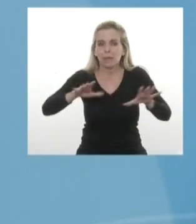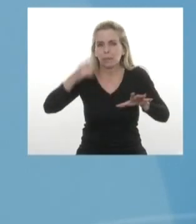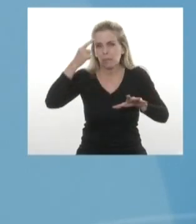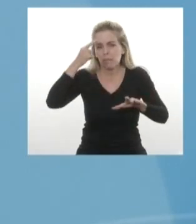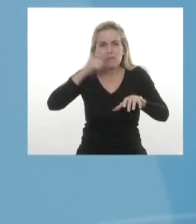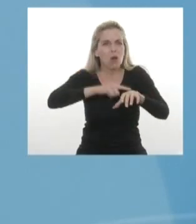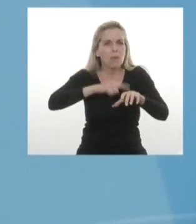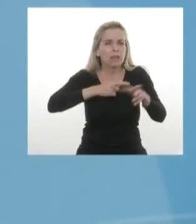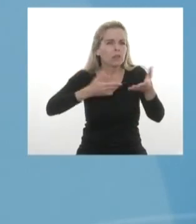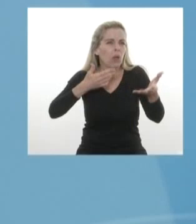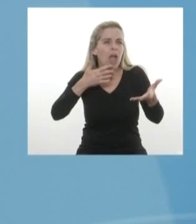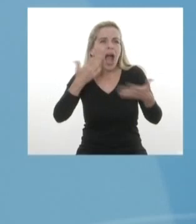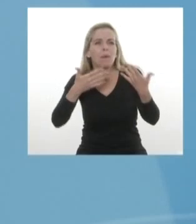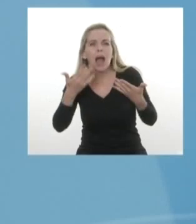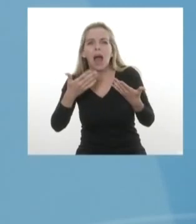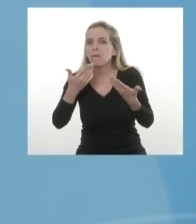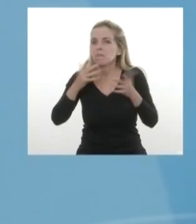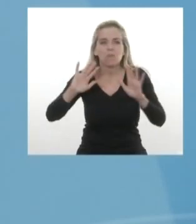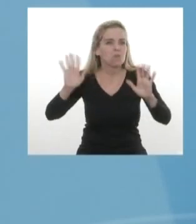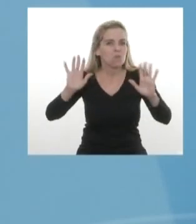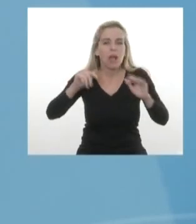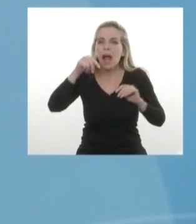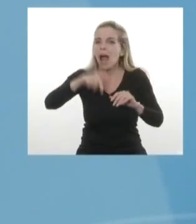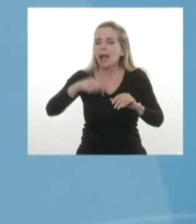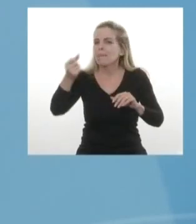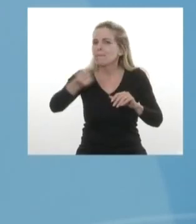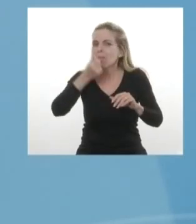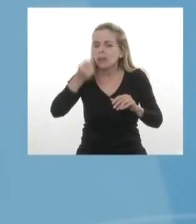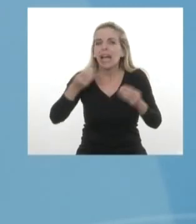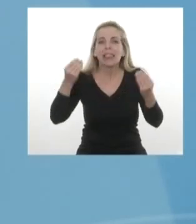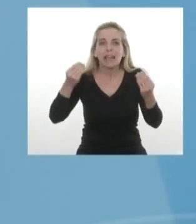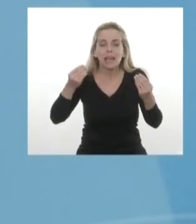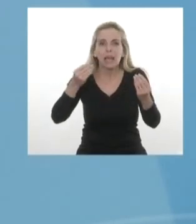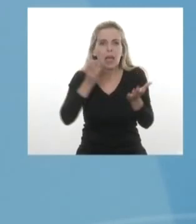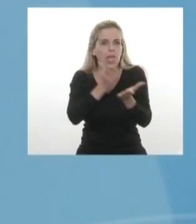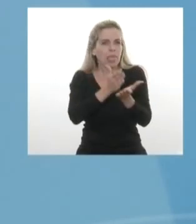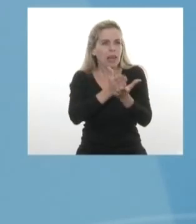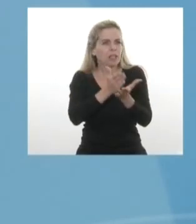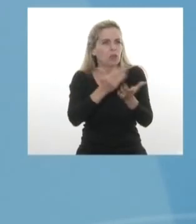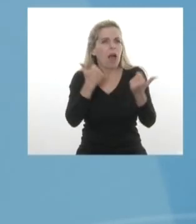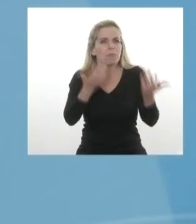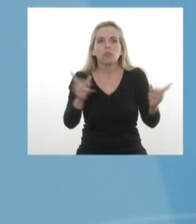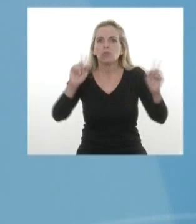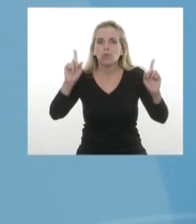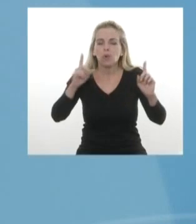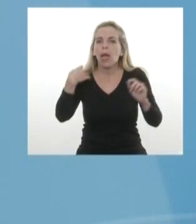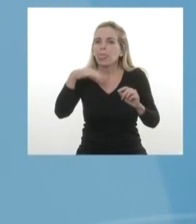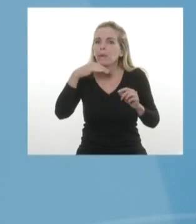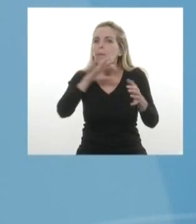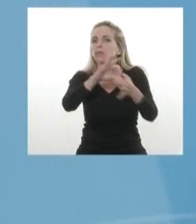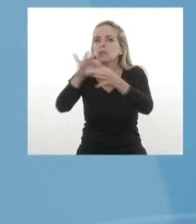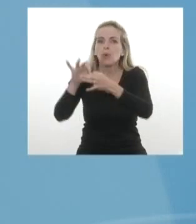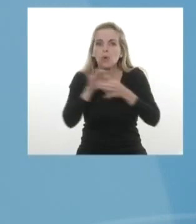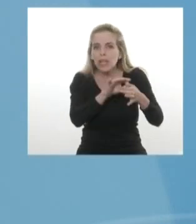especulaciones. Nadie tiene derecho a querer sacar ventaja cuando debemos unirnos para superar